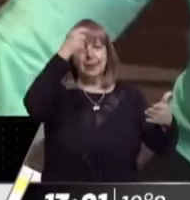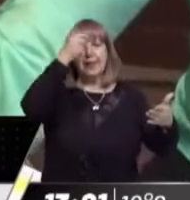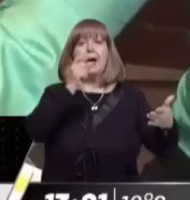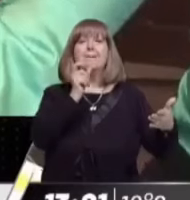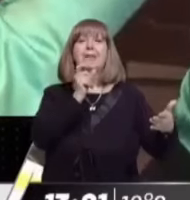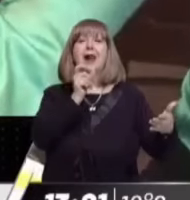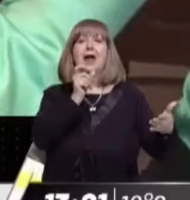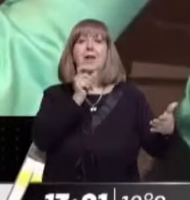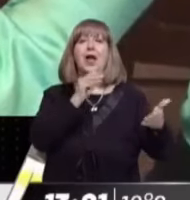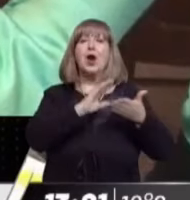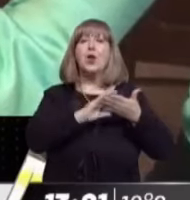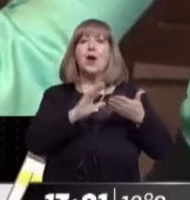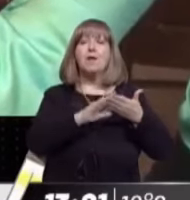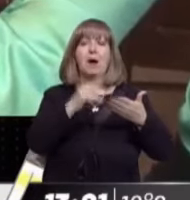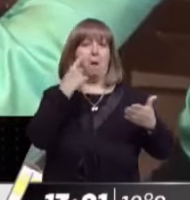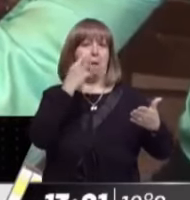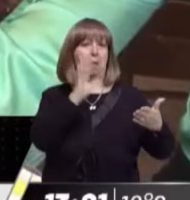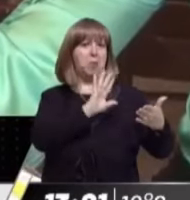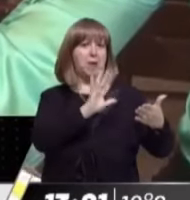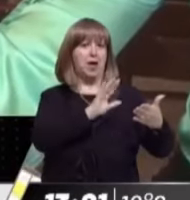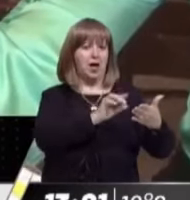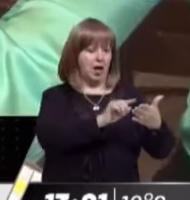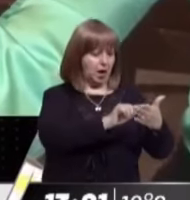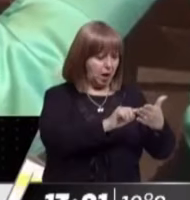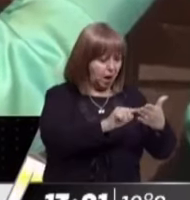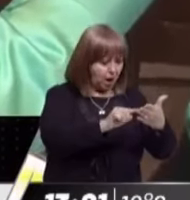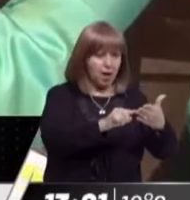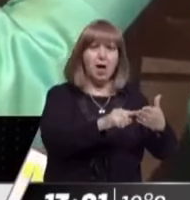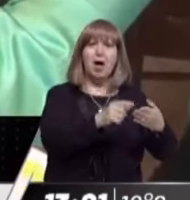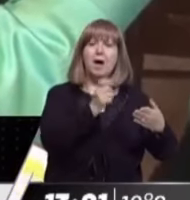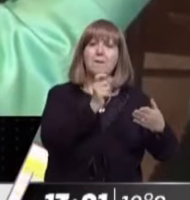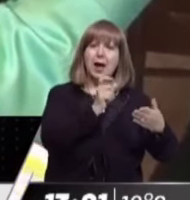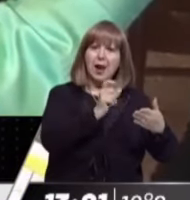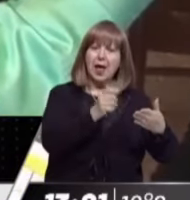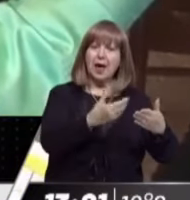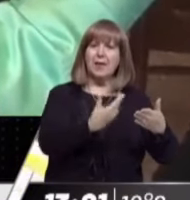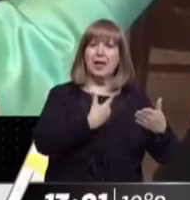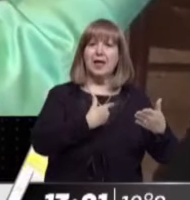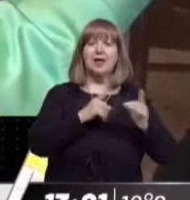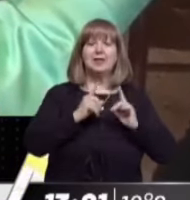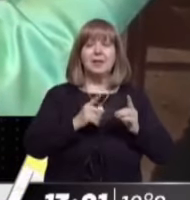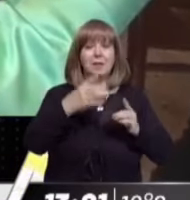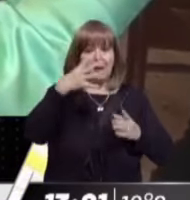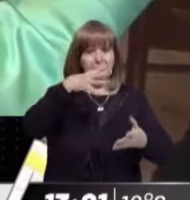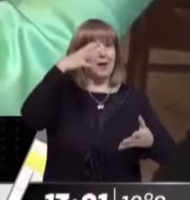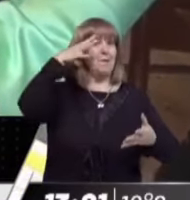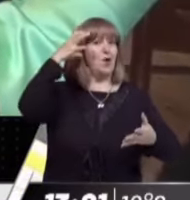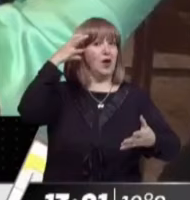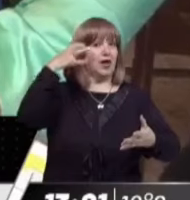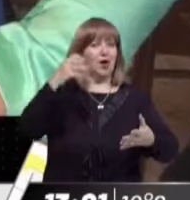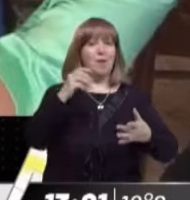pasa? Sí, y aparte hay como que para enseñarte a escribir o cosas así.